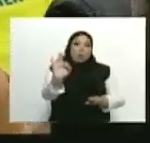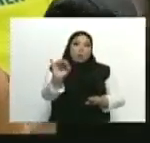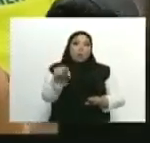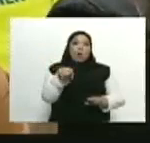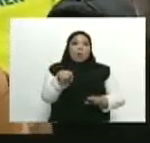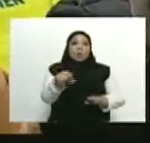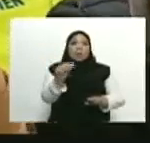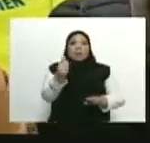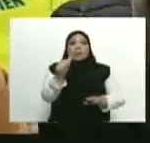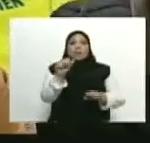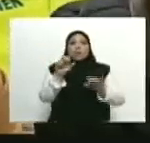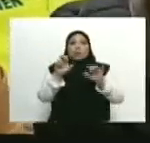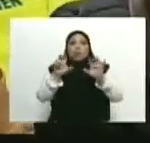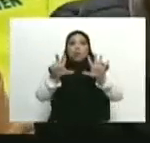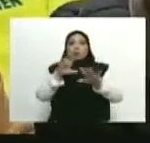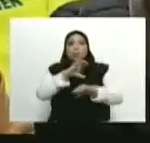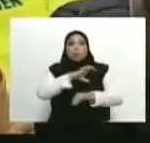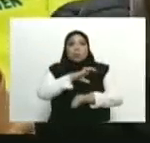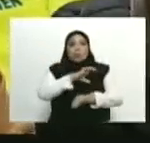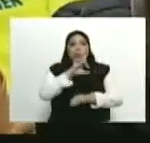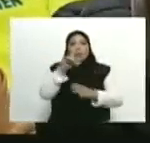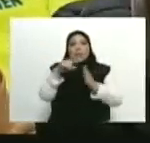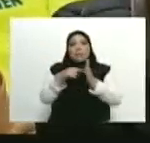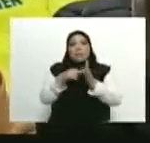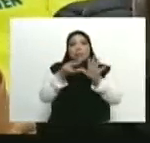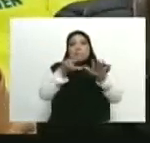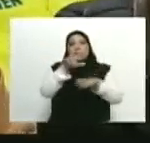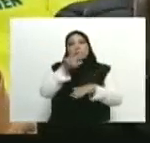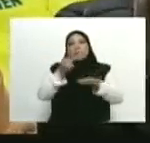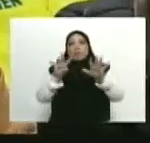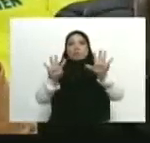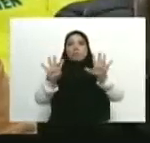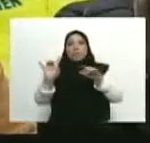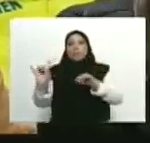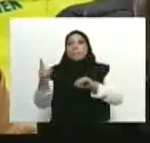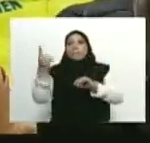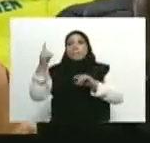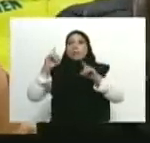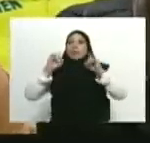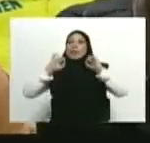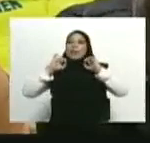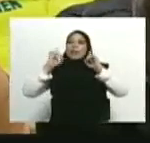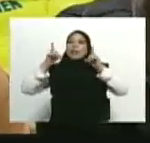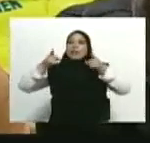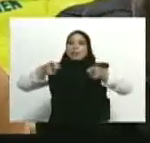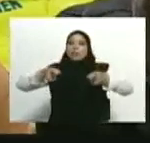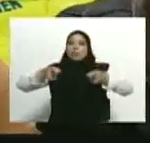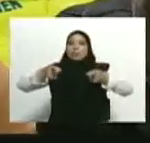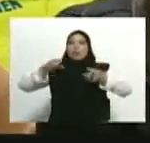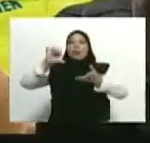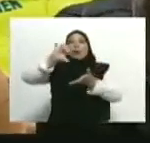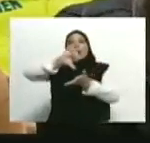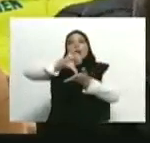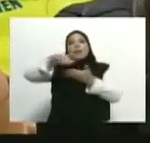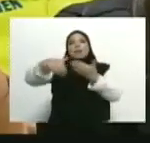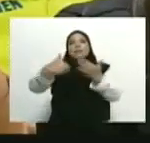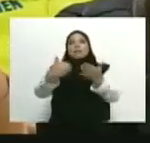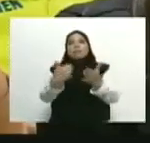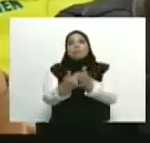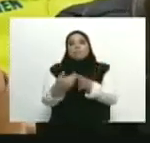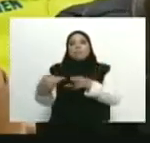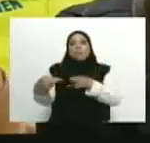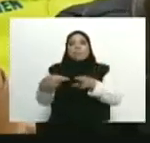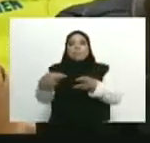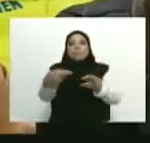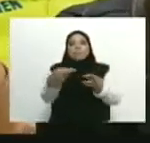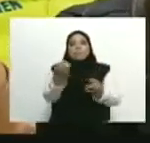un 18 de enero de 1874 se construyó la primera carretera a la ciudad y llegaba allí a lo que se llamaba en ese